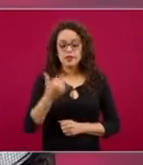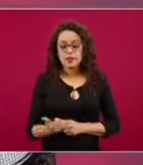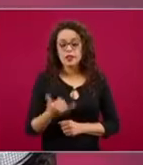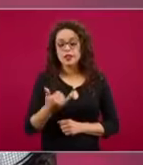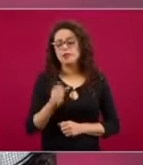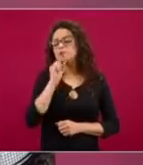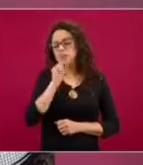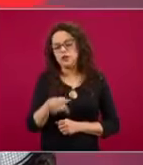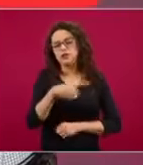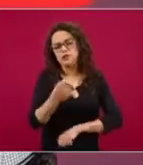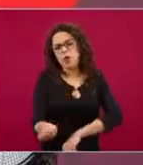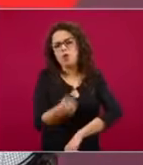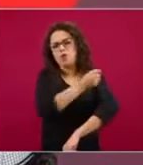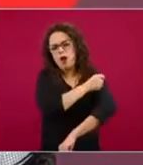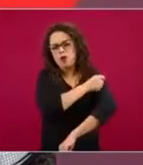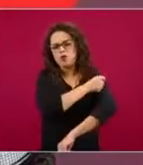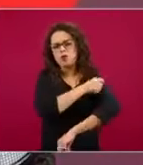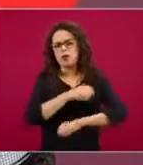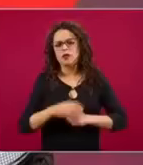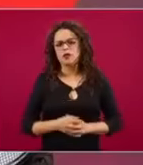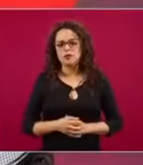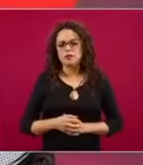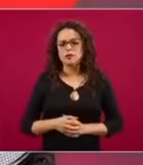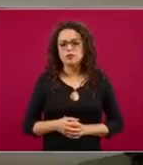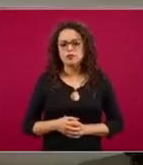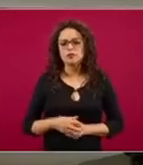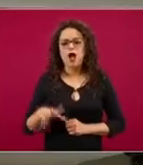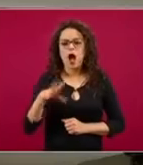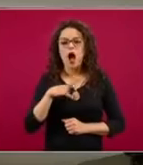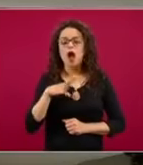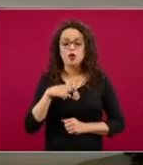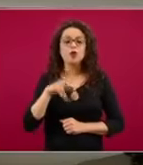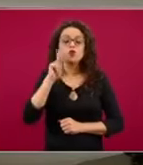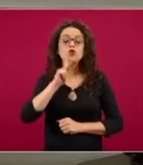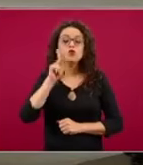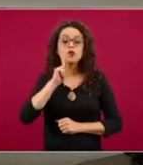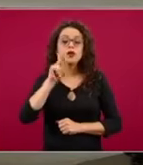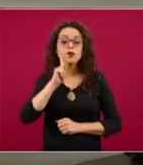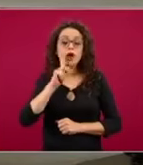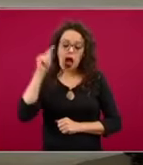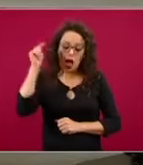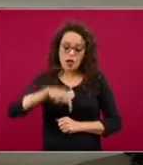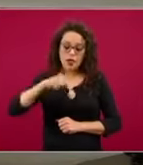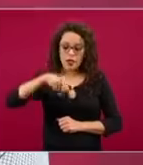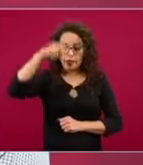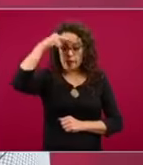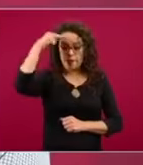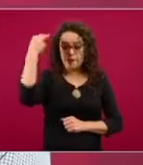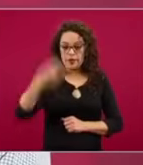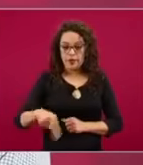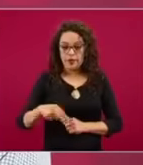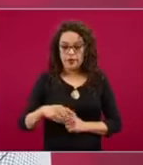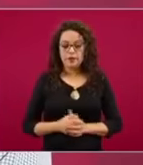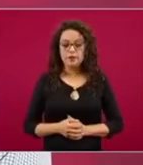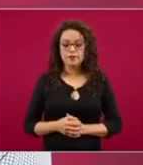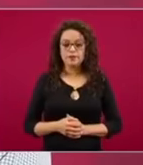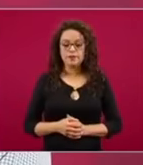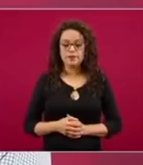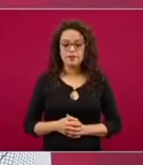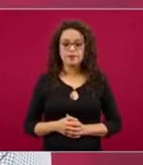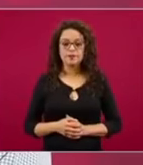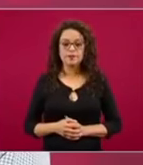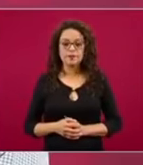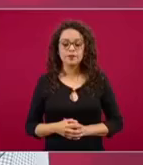que lógicamente están teniendo sus ensayos en territorio mexicano. Más allá que estas se van a